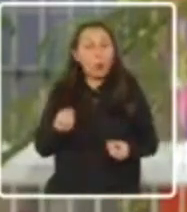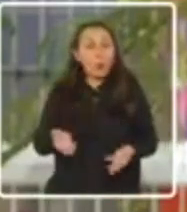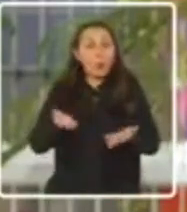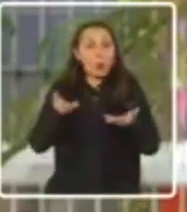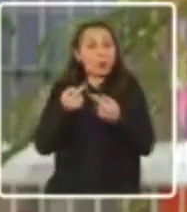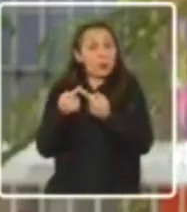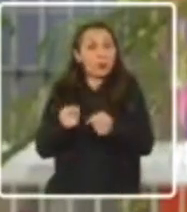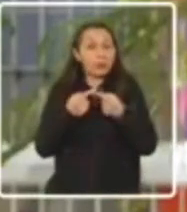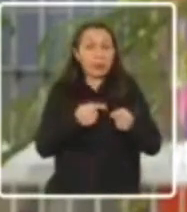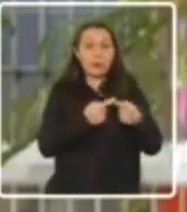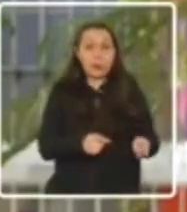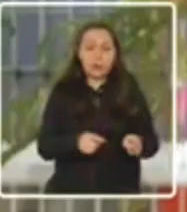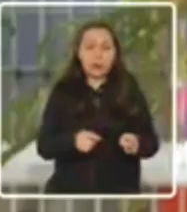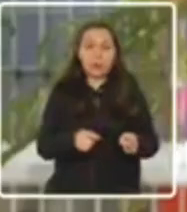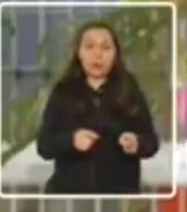de